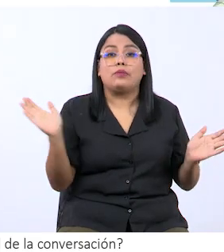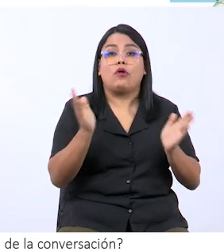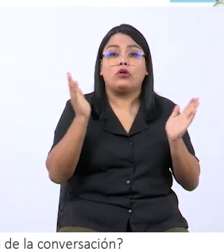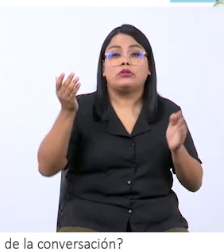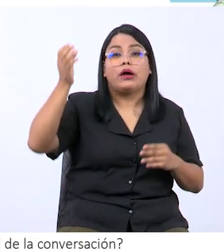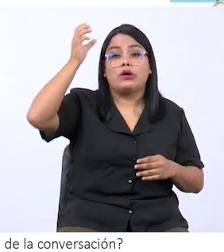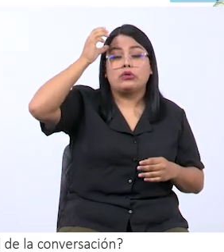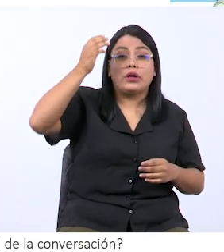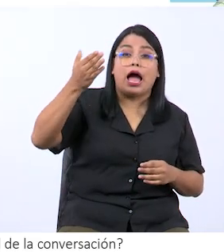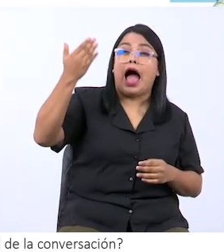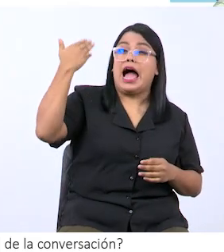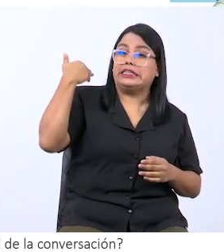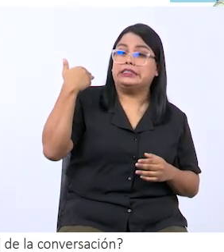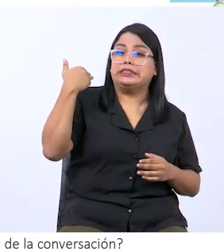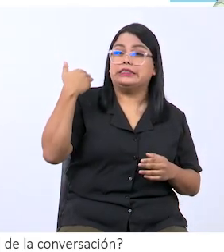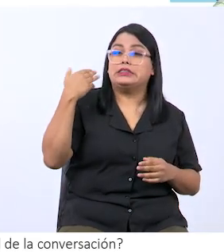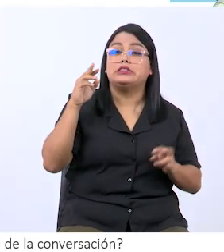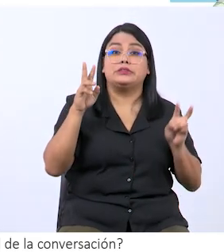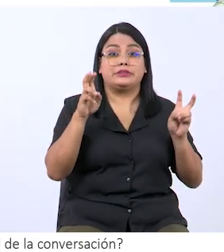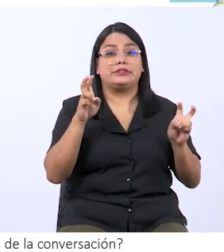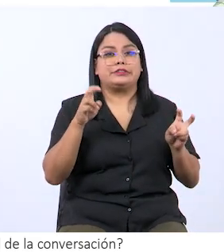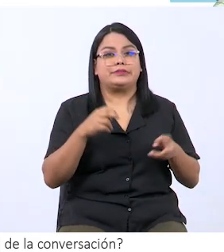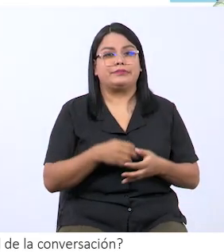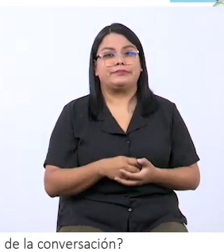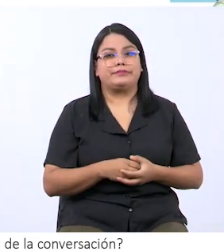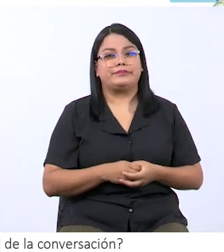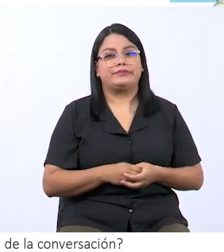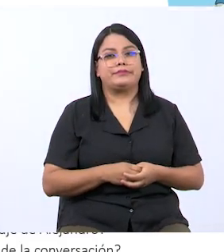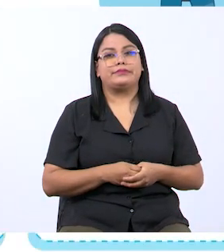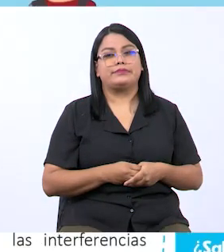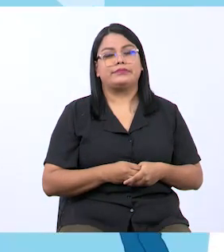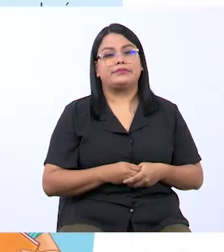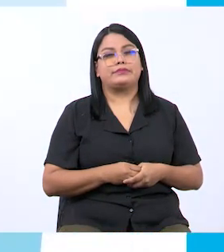los conocimientos previos del estudiantado sobre estos temas.